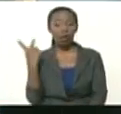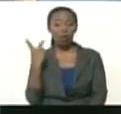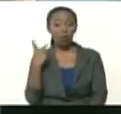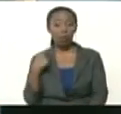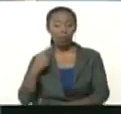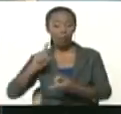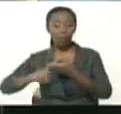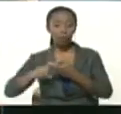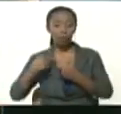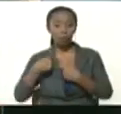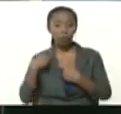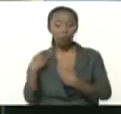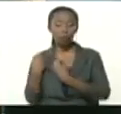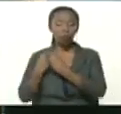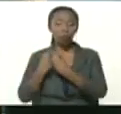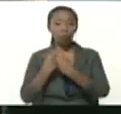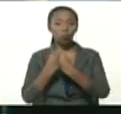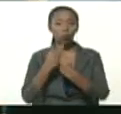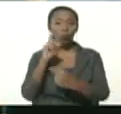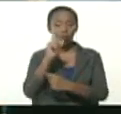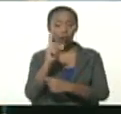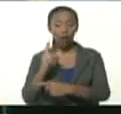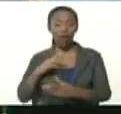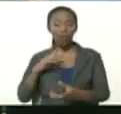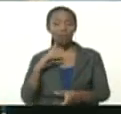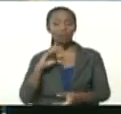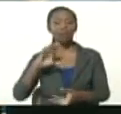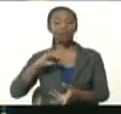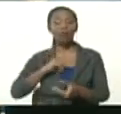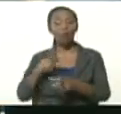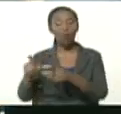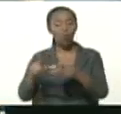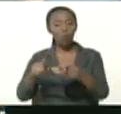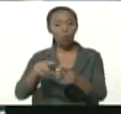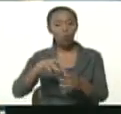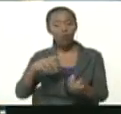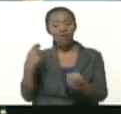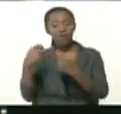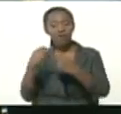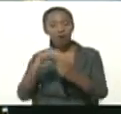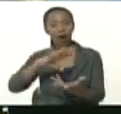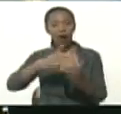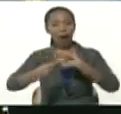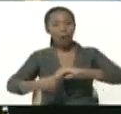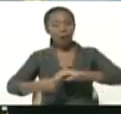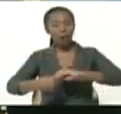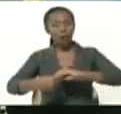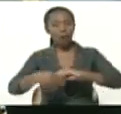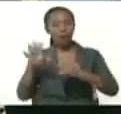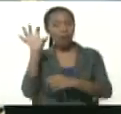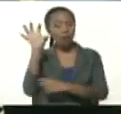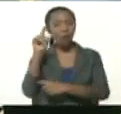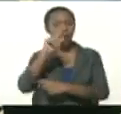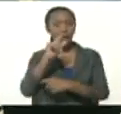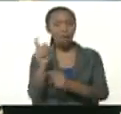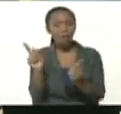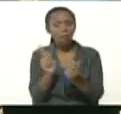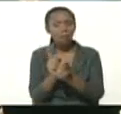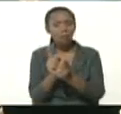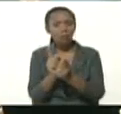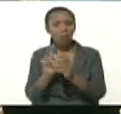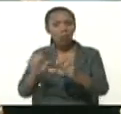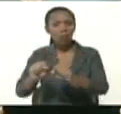van a ver, fuimos a una tienda CLAP, de las tiendas CLAP que se han abierto en el país, y pudimos hacer una pequeña compra en